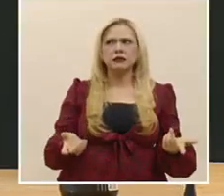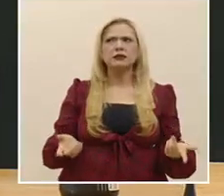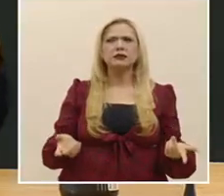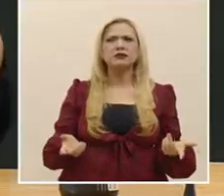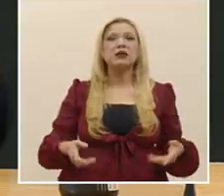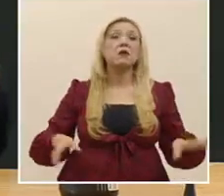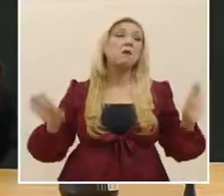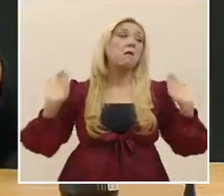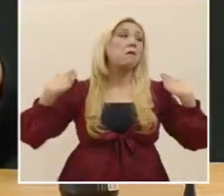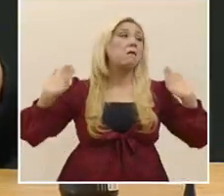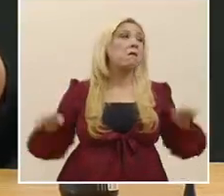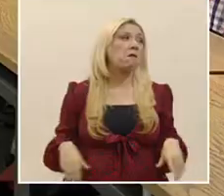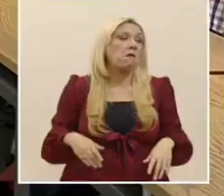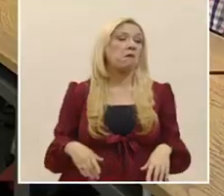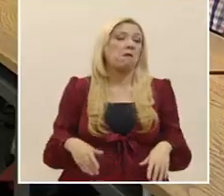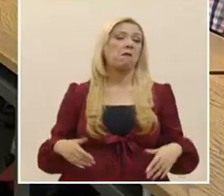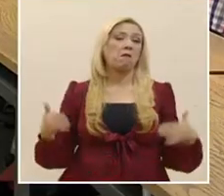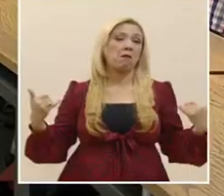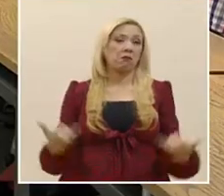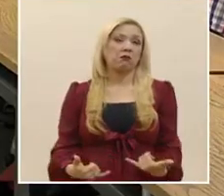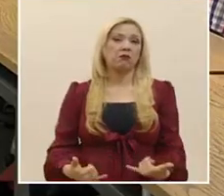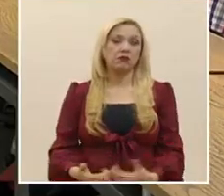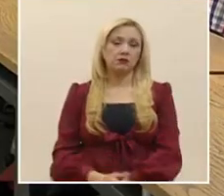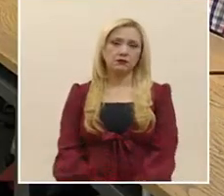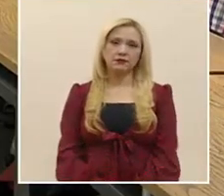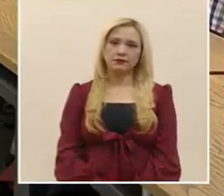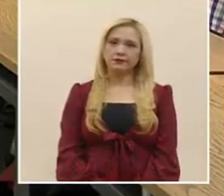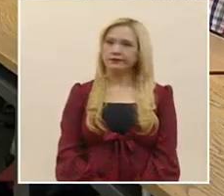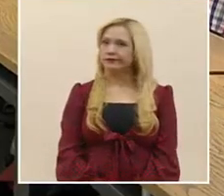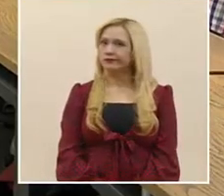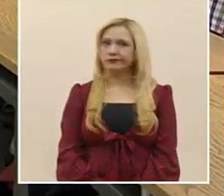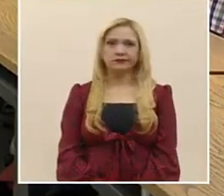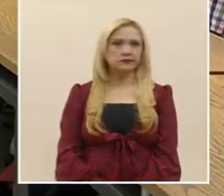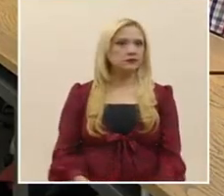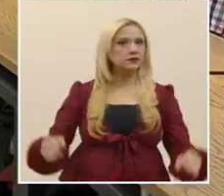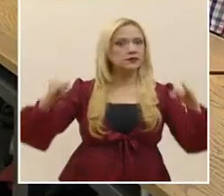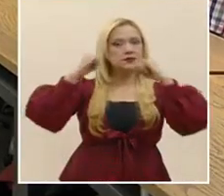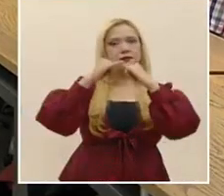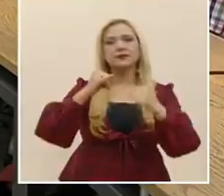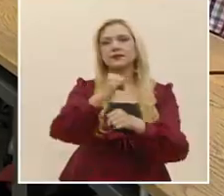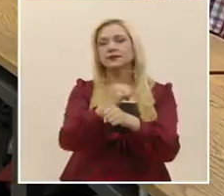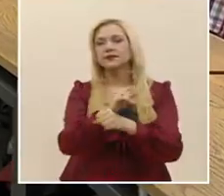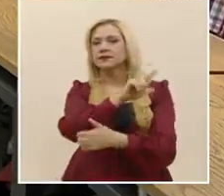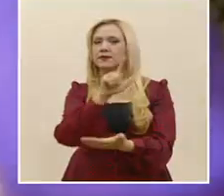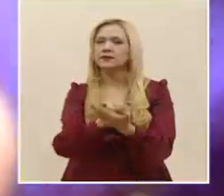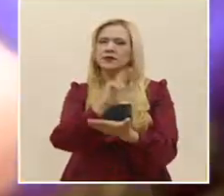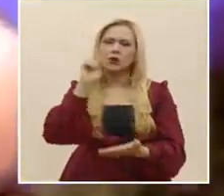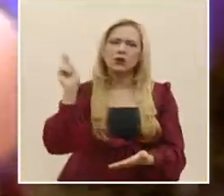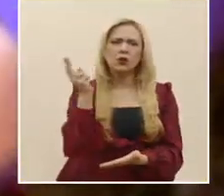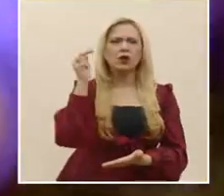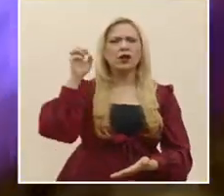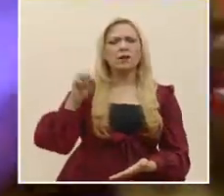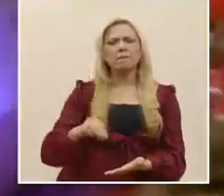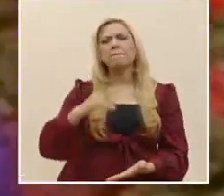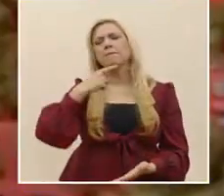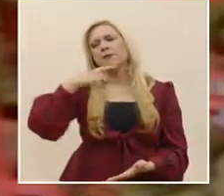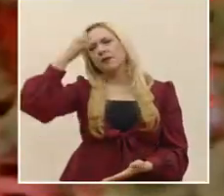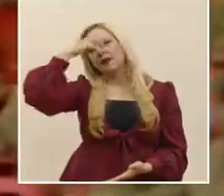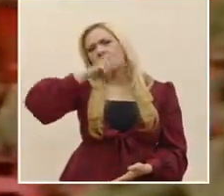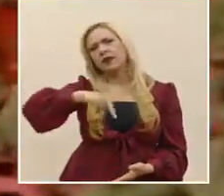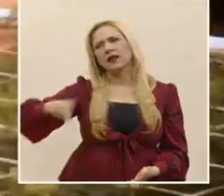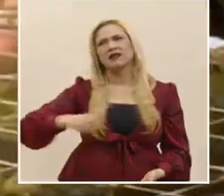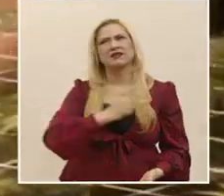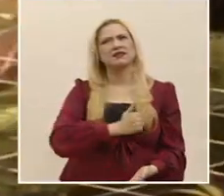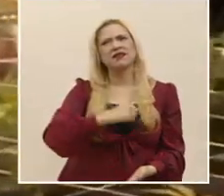pues siguen en desacato. En un seminario sobre el tema en el Instituto de Investigaciones Jurídicas de la UNAM, especialistas lamentaron